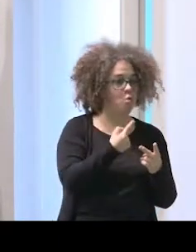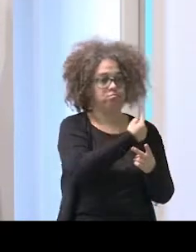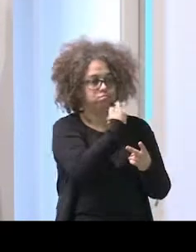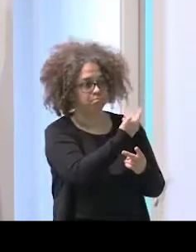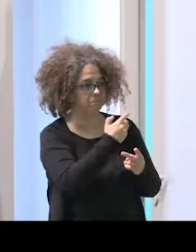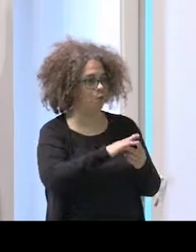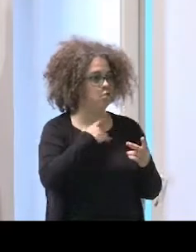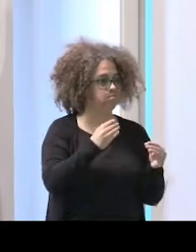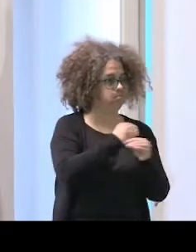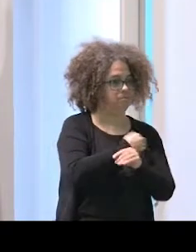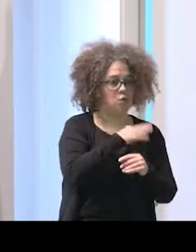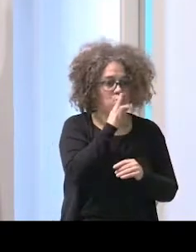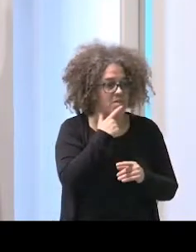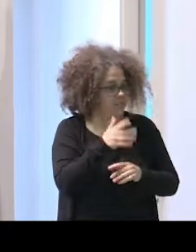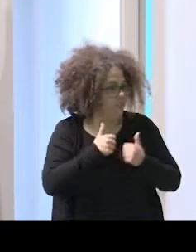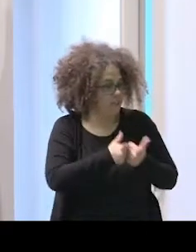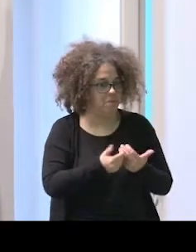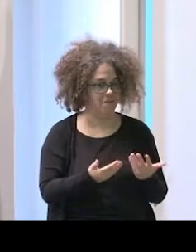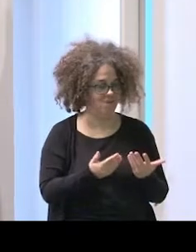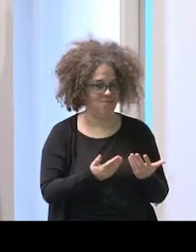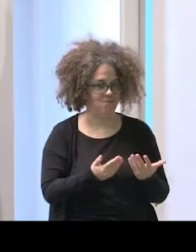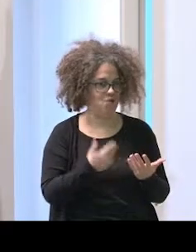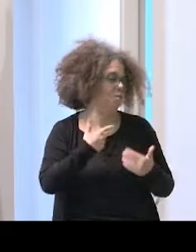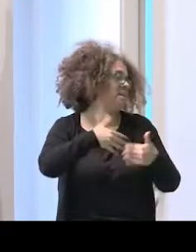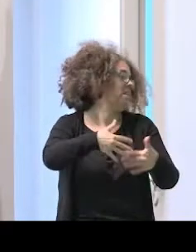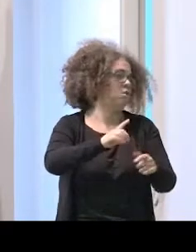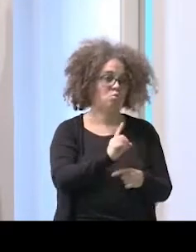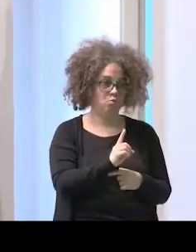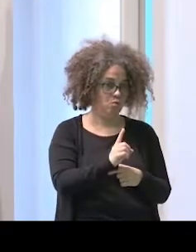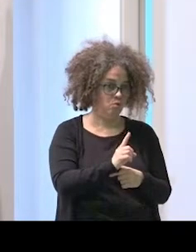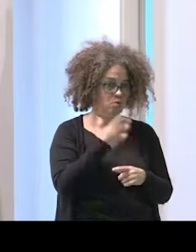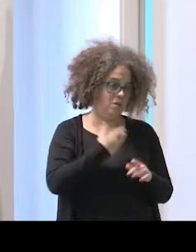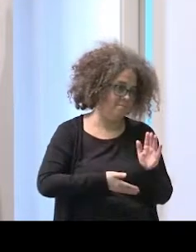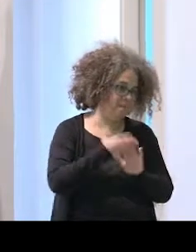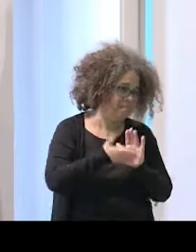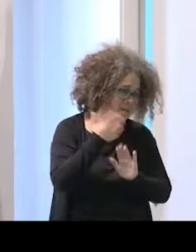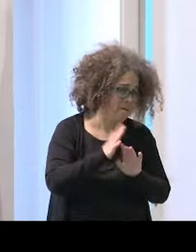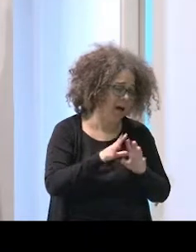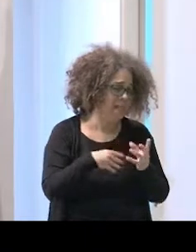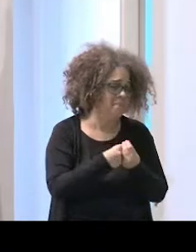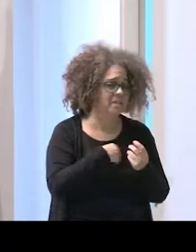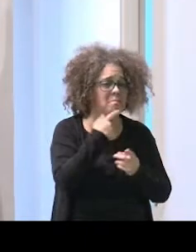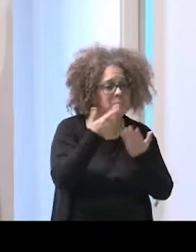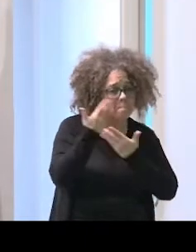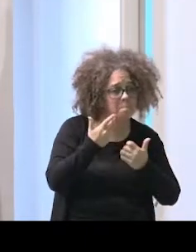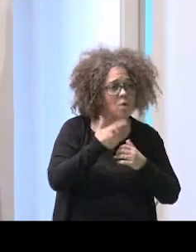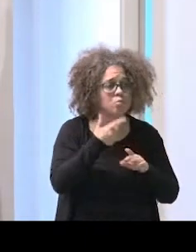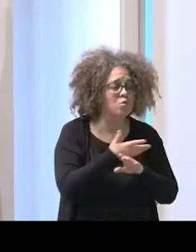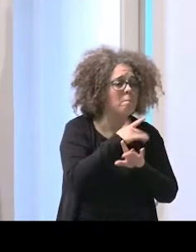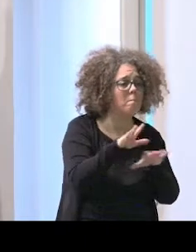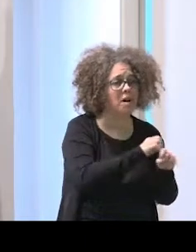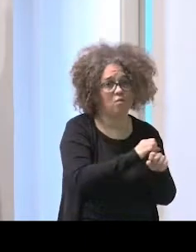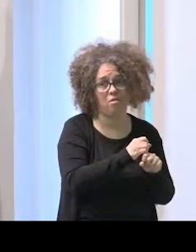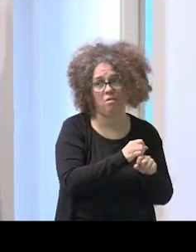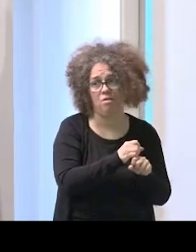un seguimiento adecuado con un diagnóstico precoz de su pérdida auditiva y además vas a poner un tratamiento precoz en el momento adecuado. Así